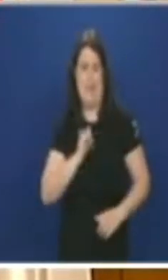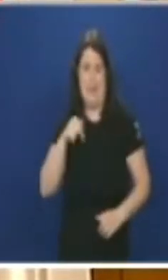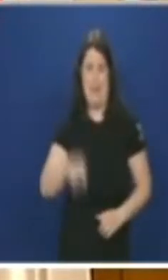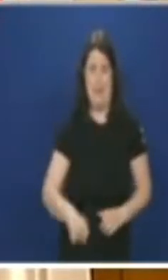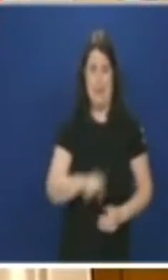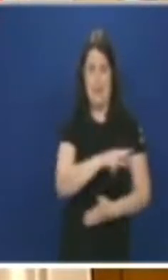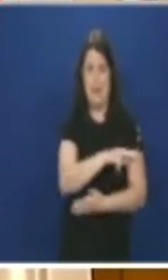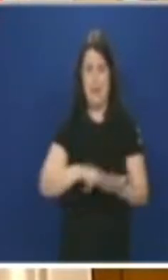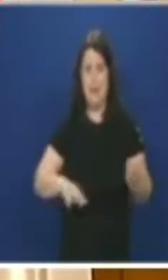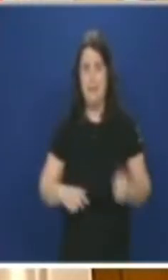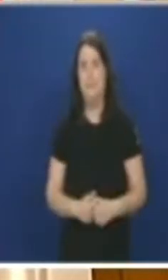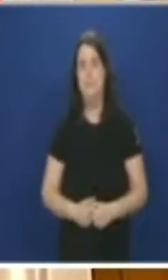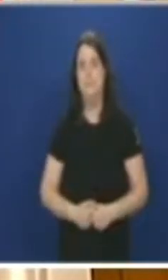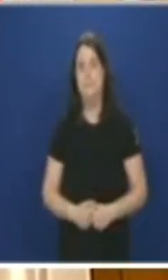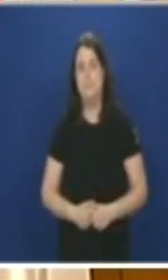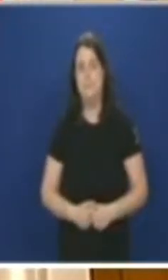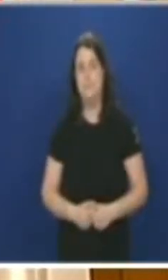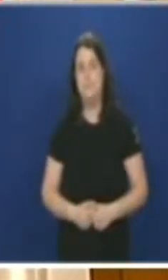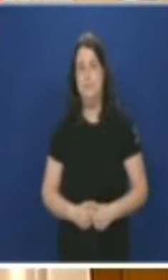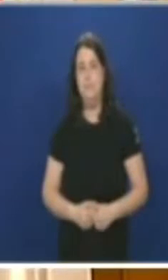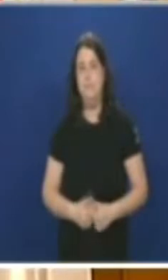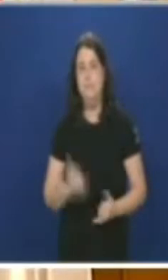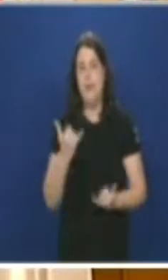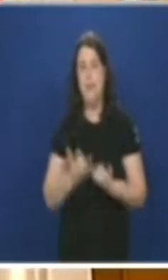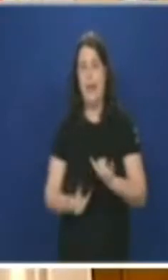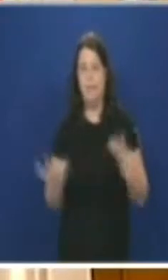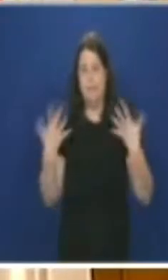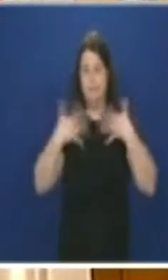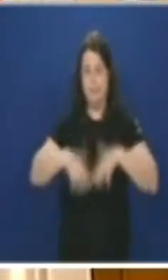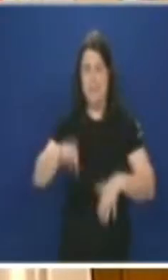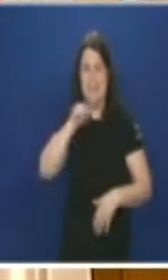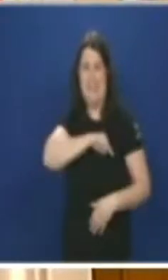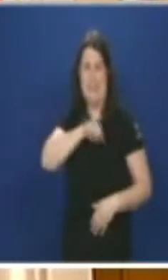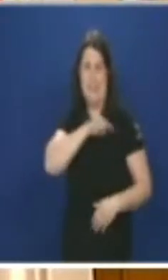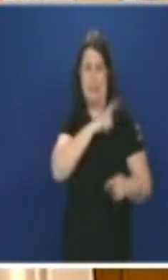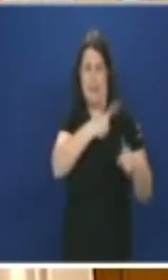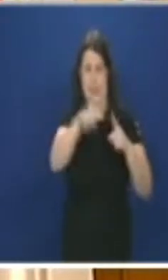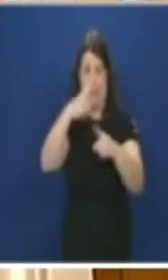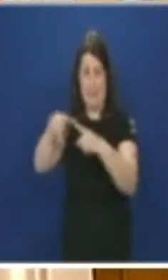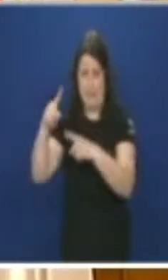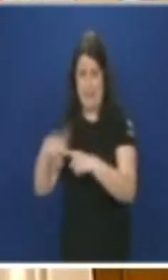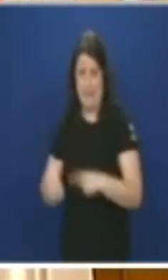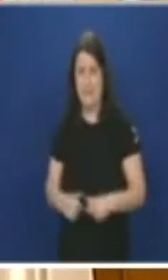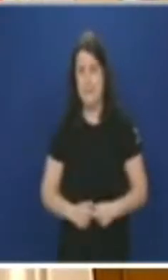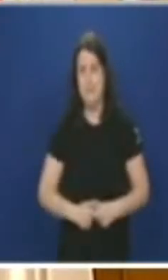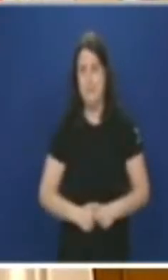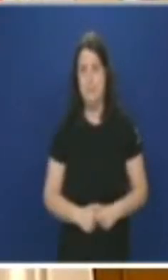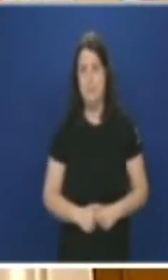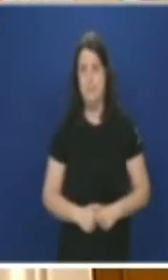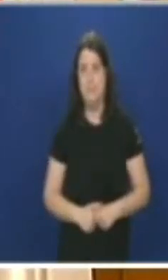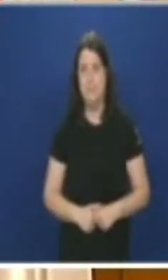emerxen en nós sentimentos diferentes aos que temos que aludir.